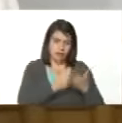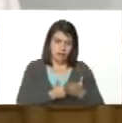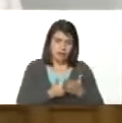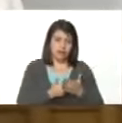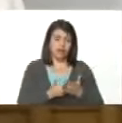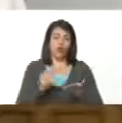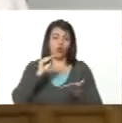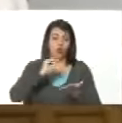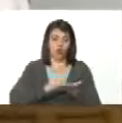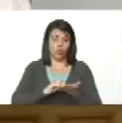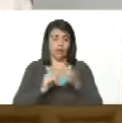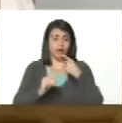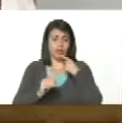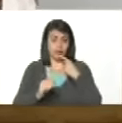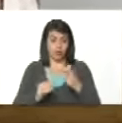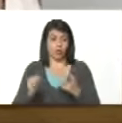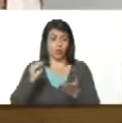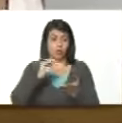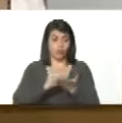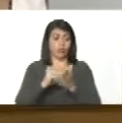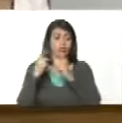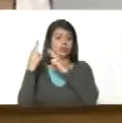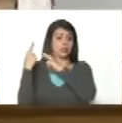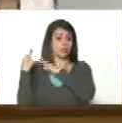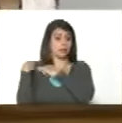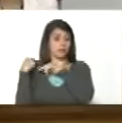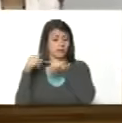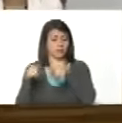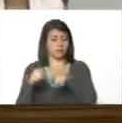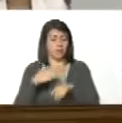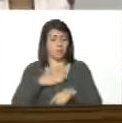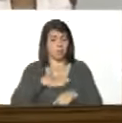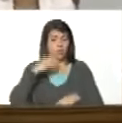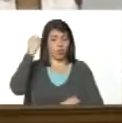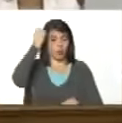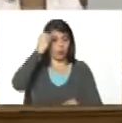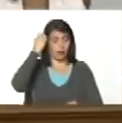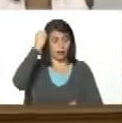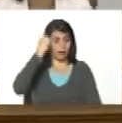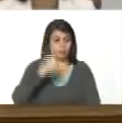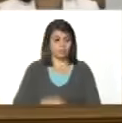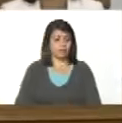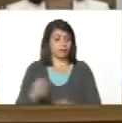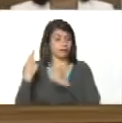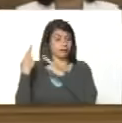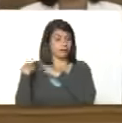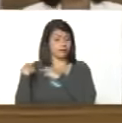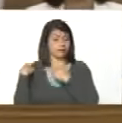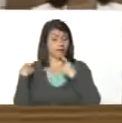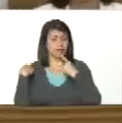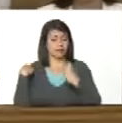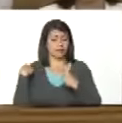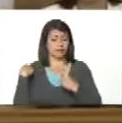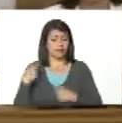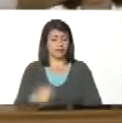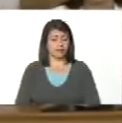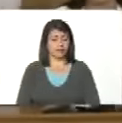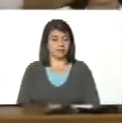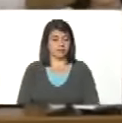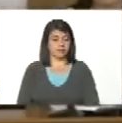Lo vuelvo a decir, y lo vuelvo a decir responsablemente, es mi opinión, pero responsablemente digo,